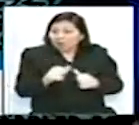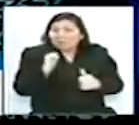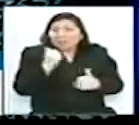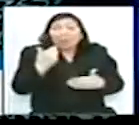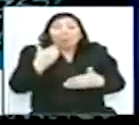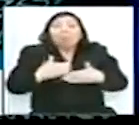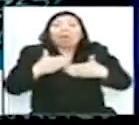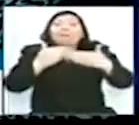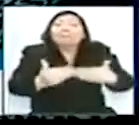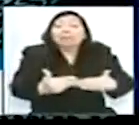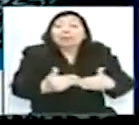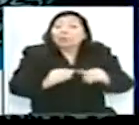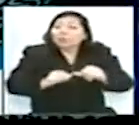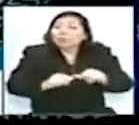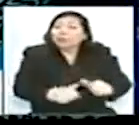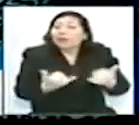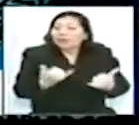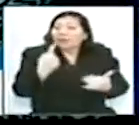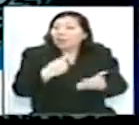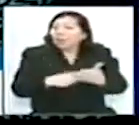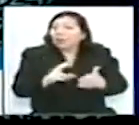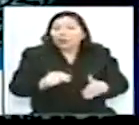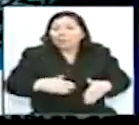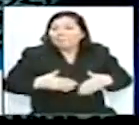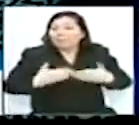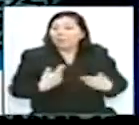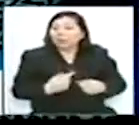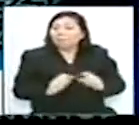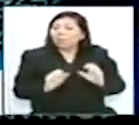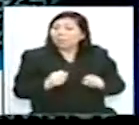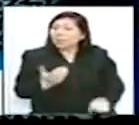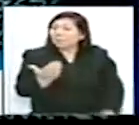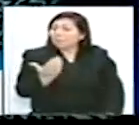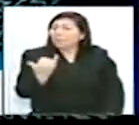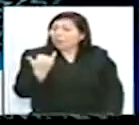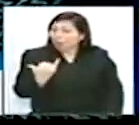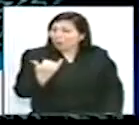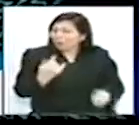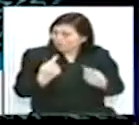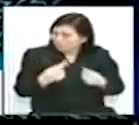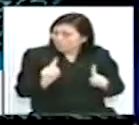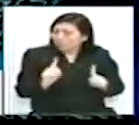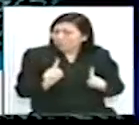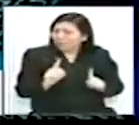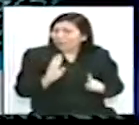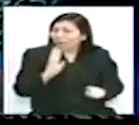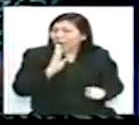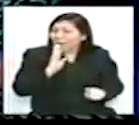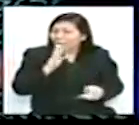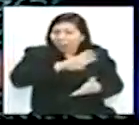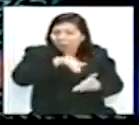mañana puedo extenderlo ad infinitum, y eso por lo tanto no era posible. Pero si se les ha pedido ahora que nos permitan dirigirnos al